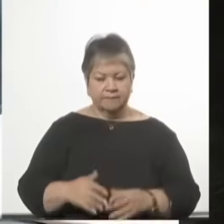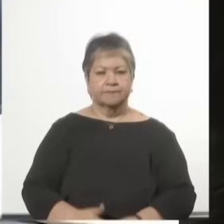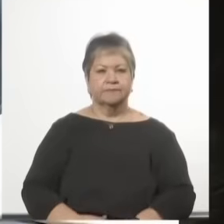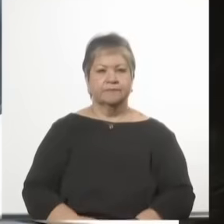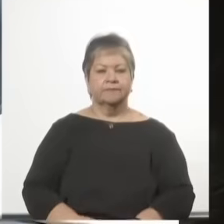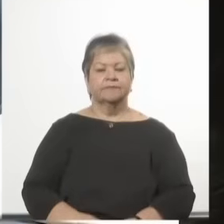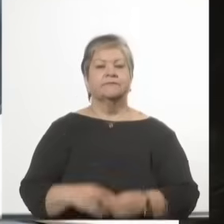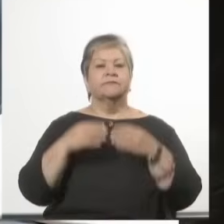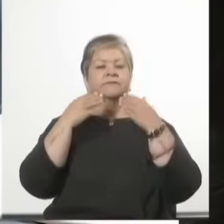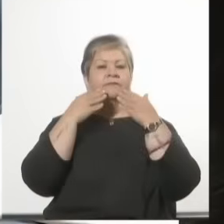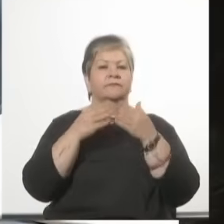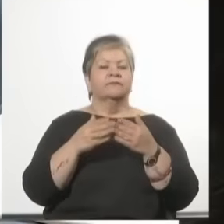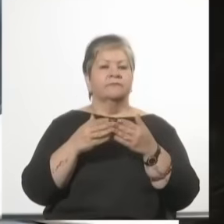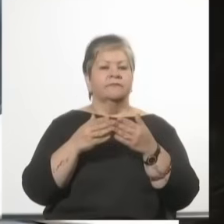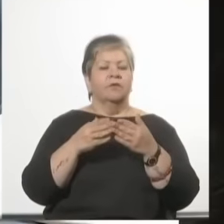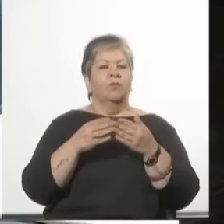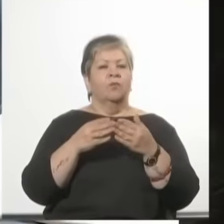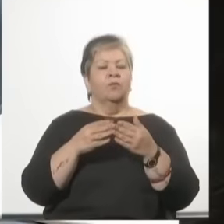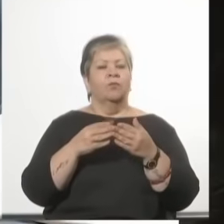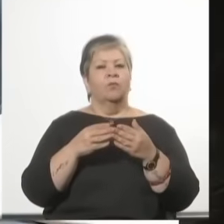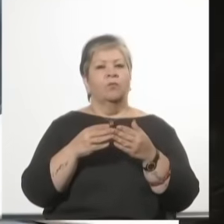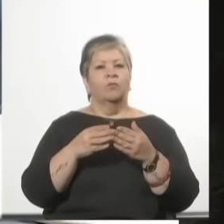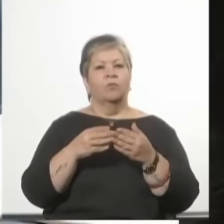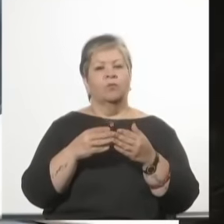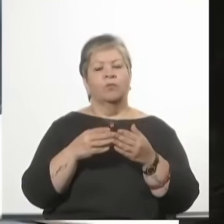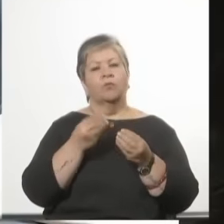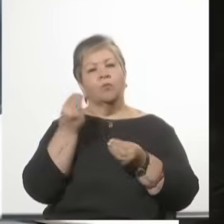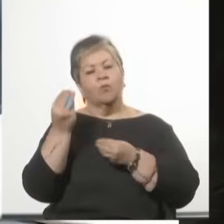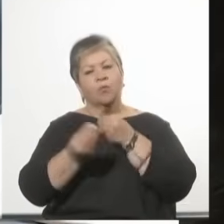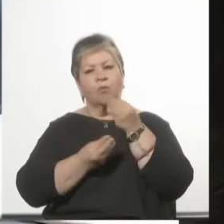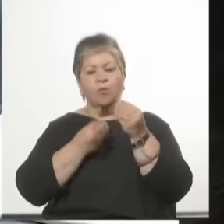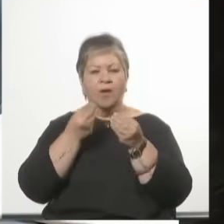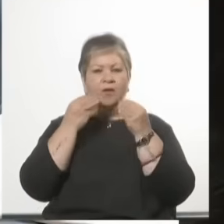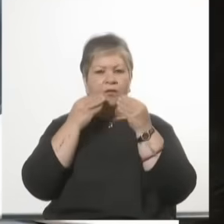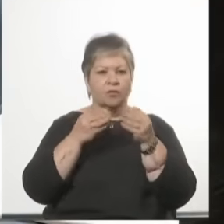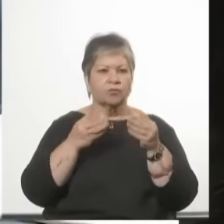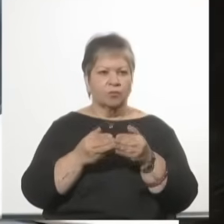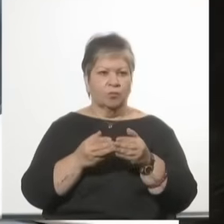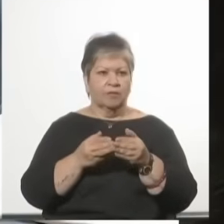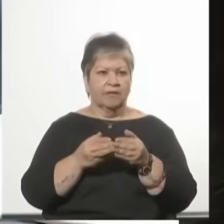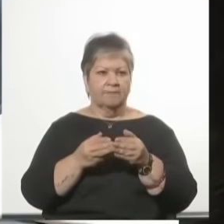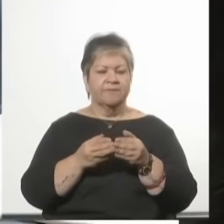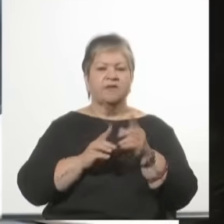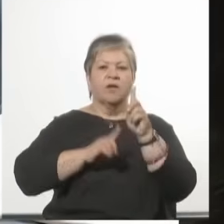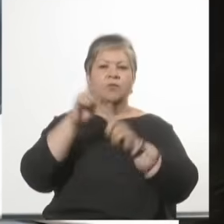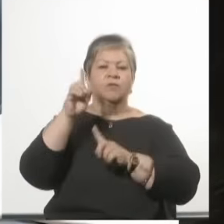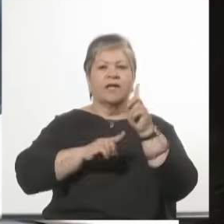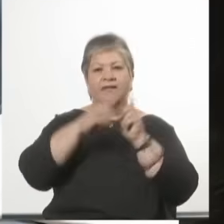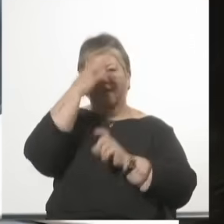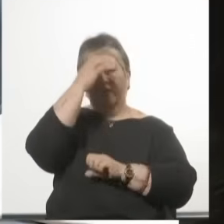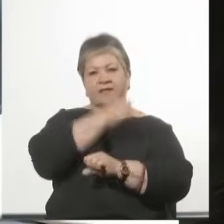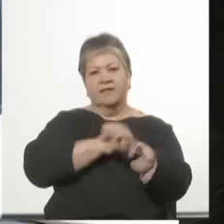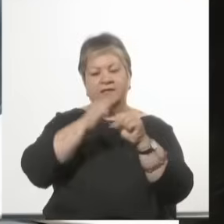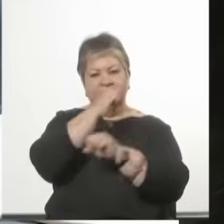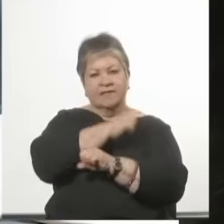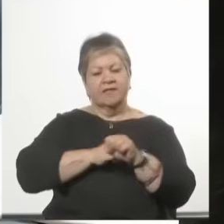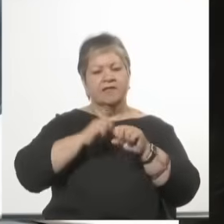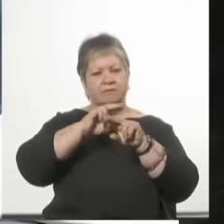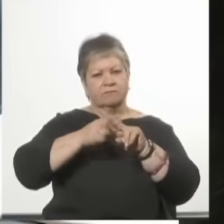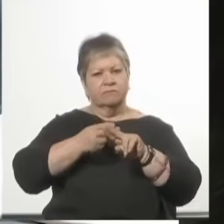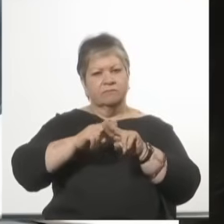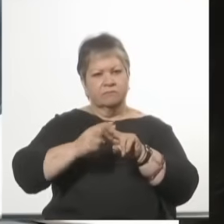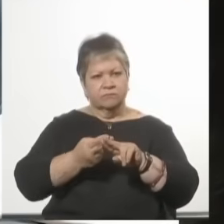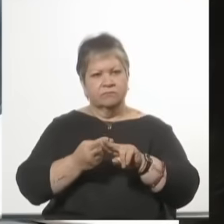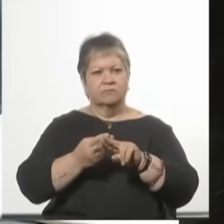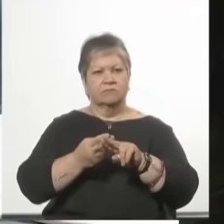La pregunta, ¿cuáles son las conclusiones de las consultas a la Facultad de Ingeniería que en reiteradas oportunidades hizo usted